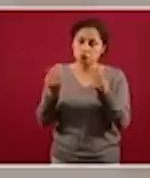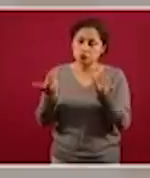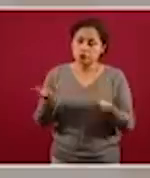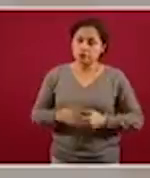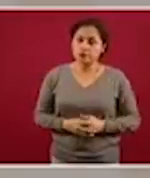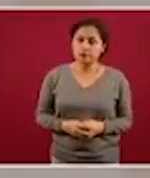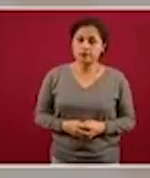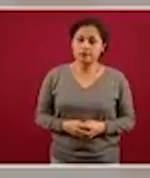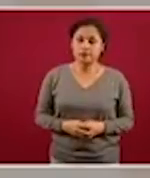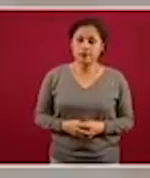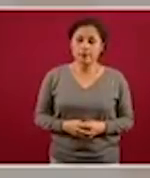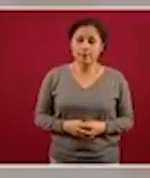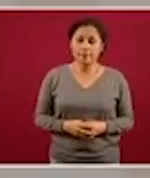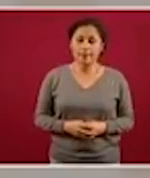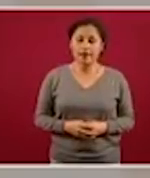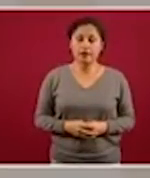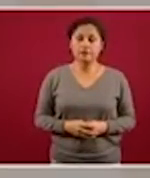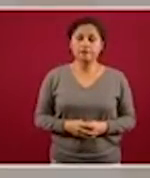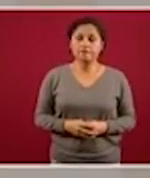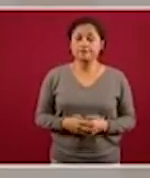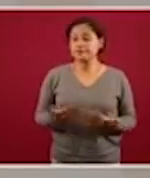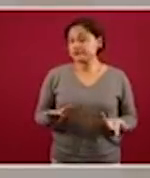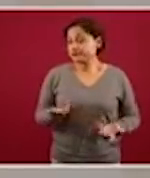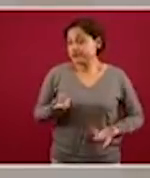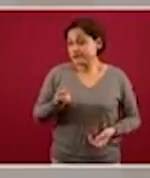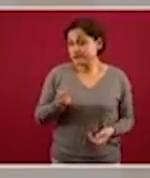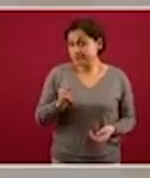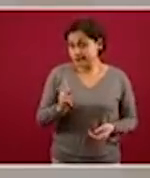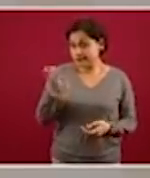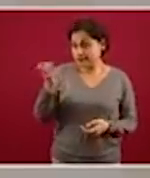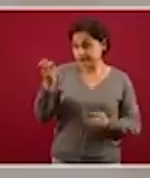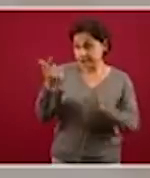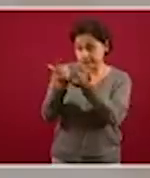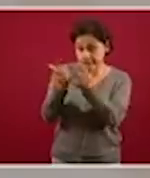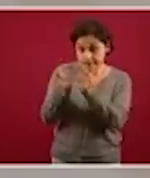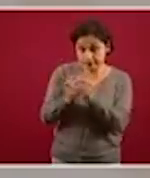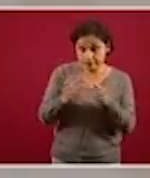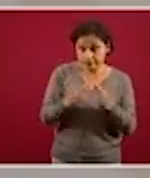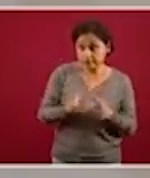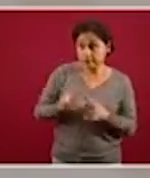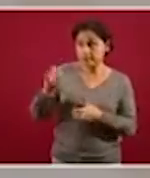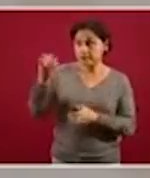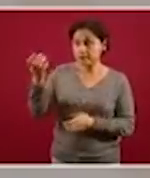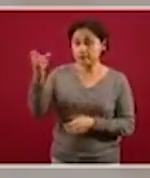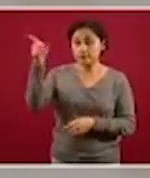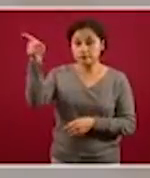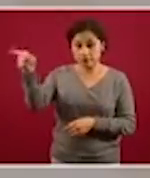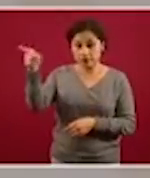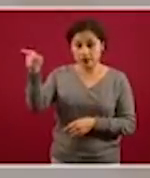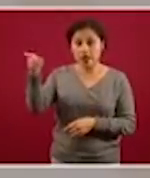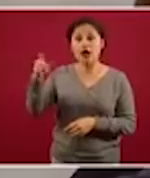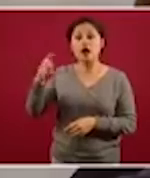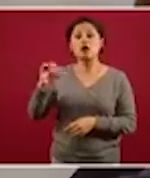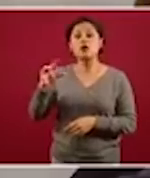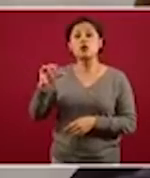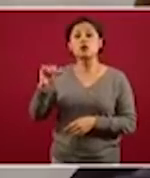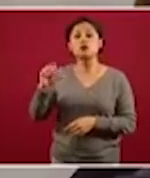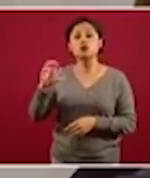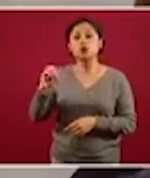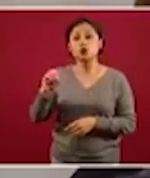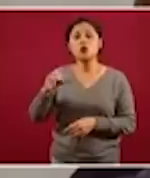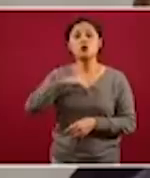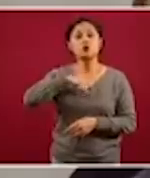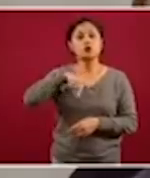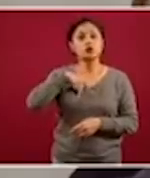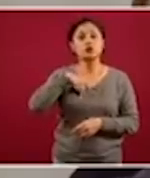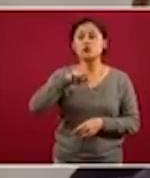Bueno, el caso es que este grupo que estaba de turistas en Cusco pudimos evacuar a todas y